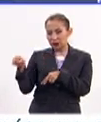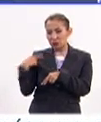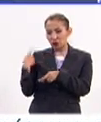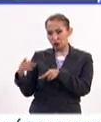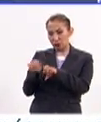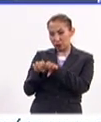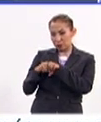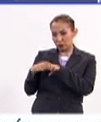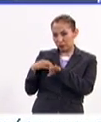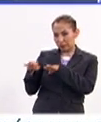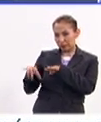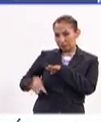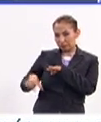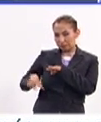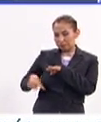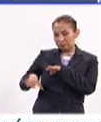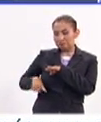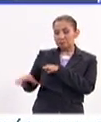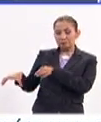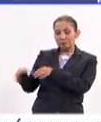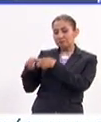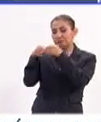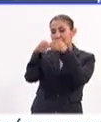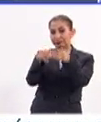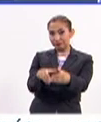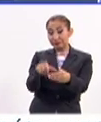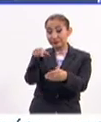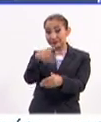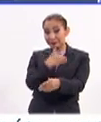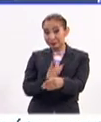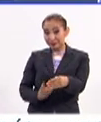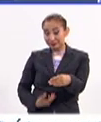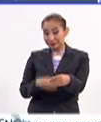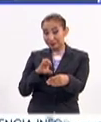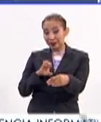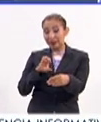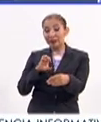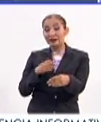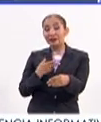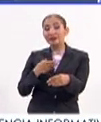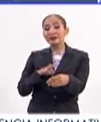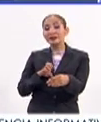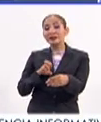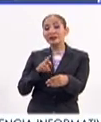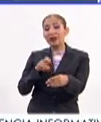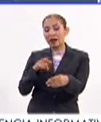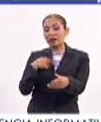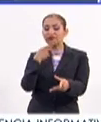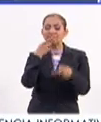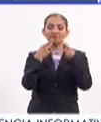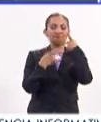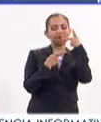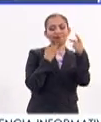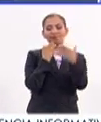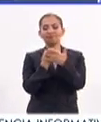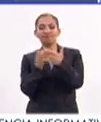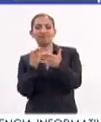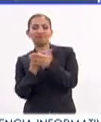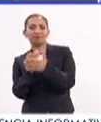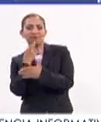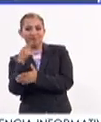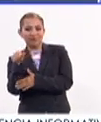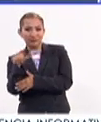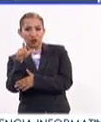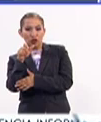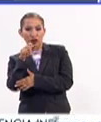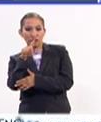su gabinete, Francisco Javier Alejo, etcétera. Y allí, precisamente en medio de un discurso crítico que estaba